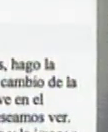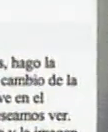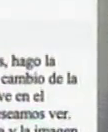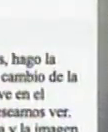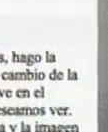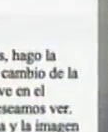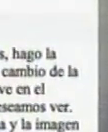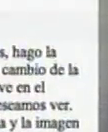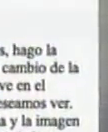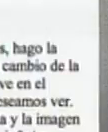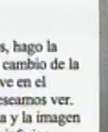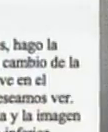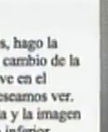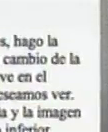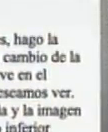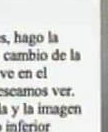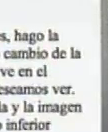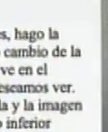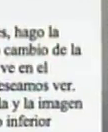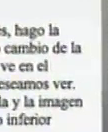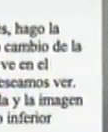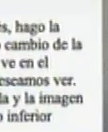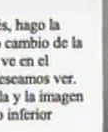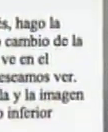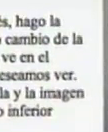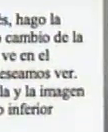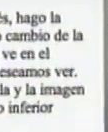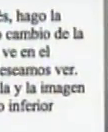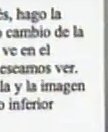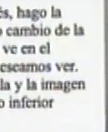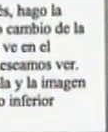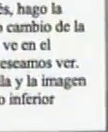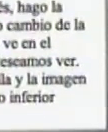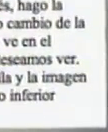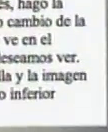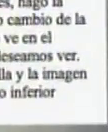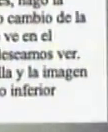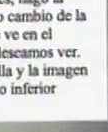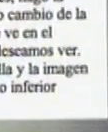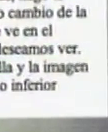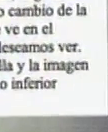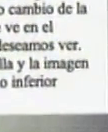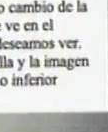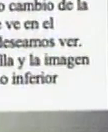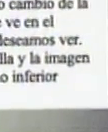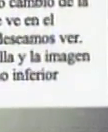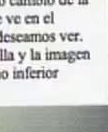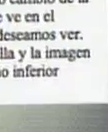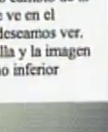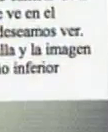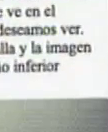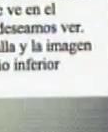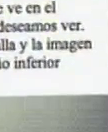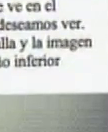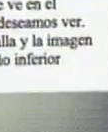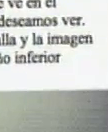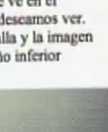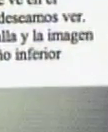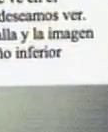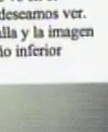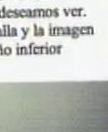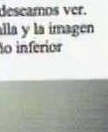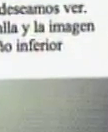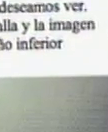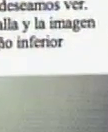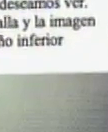de señas que se ve en el programa, pues hay detalles que los televidentes desean ver. Sugiere dejar la imagen a tamaño de la pantalla y la imagen